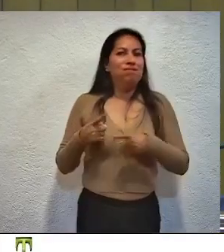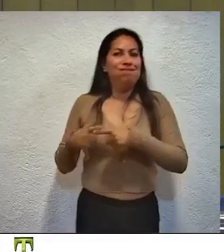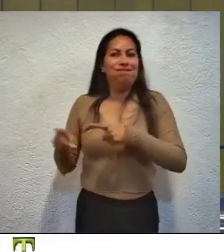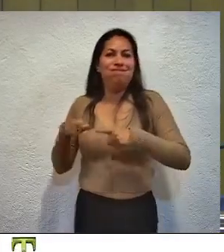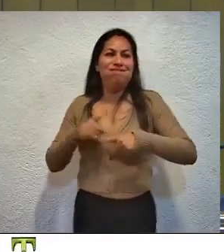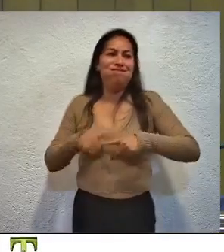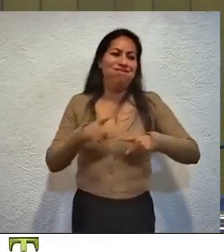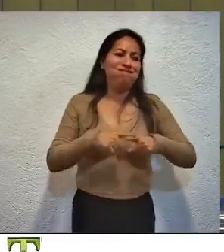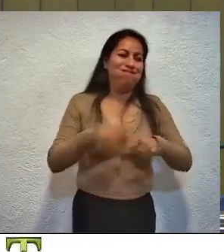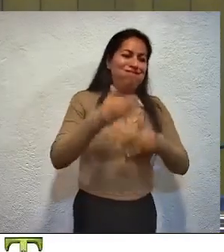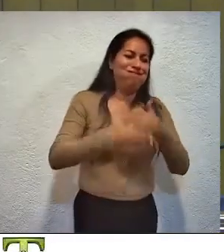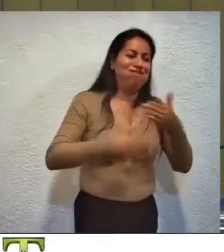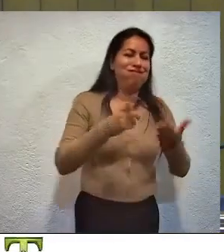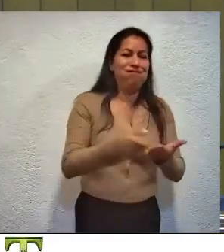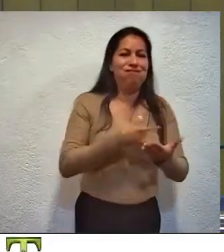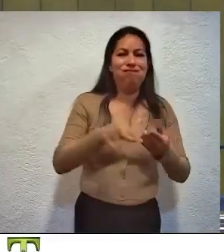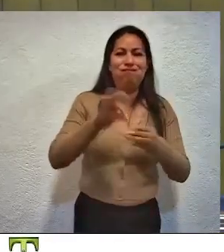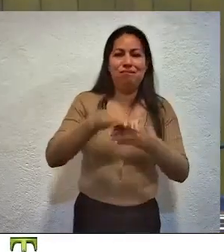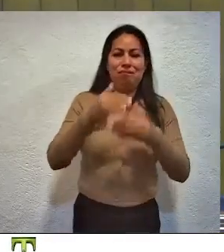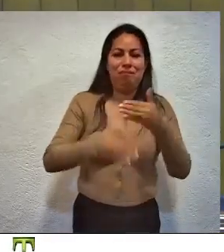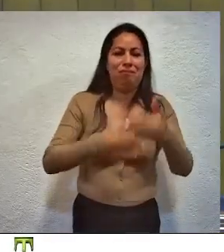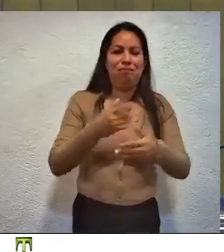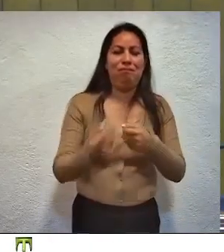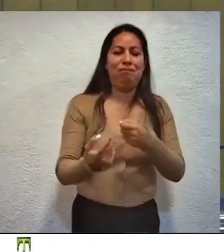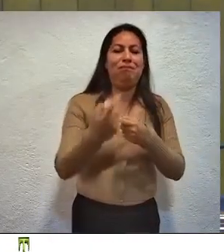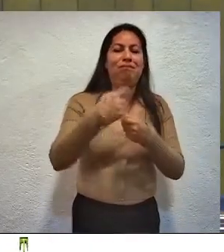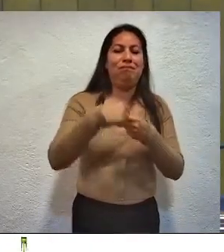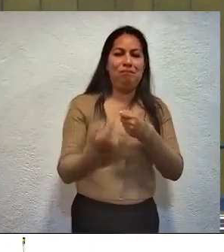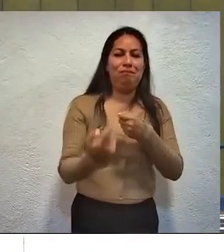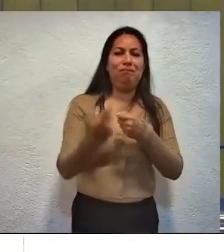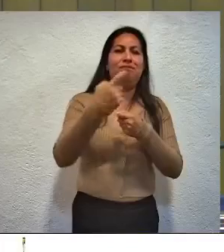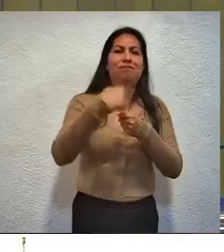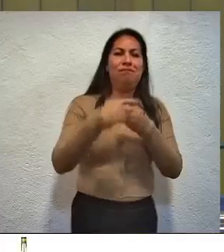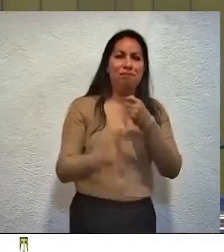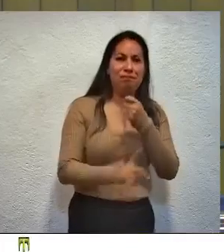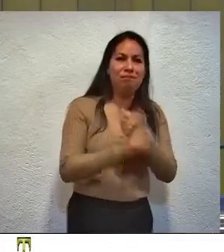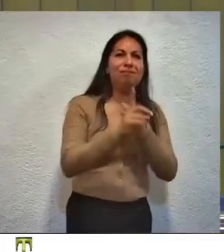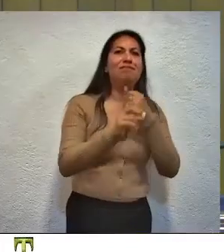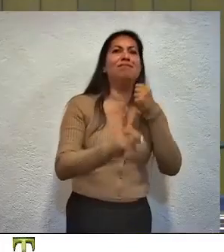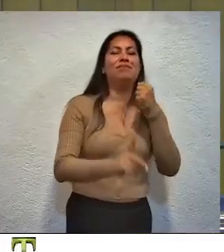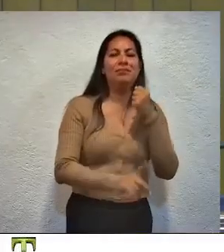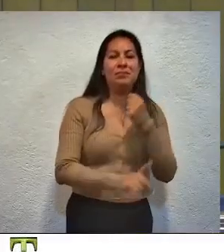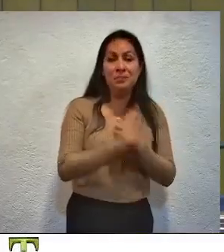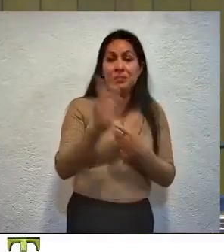cada proceso electivo se van incorporando nuevos retos,